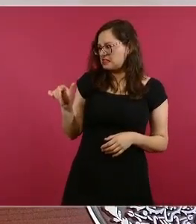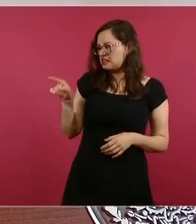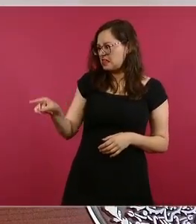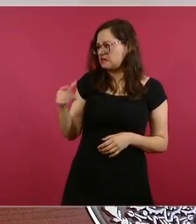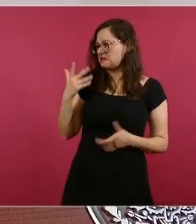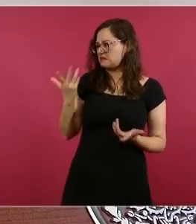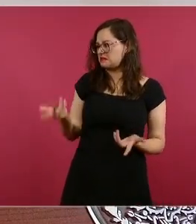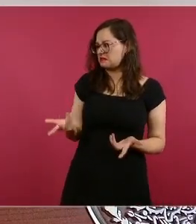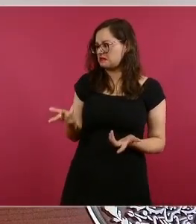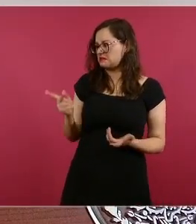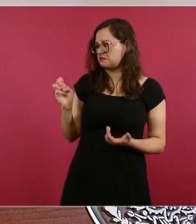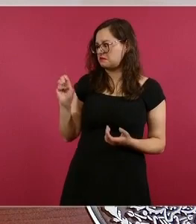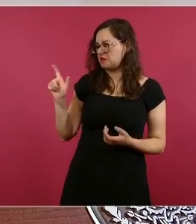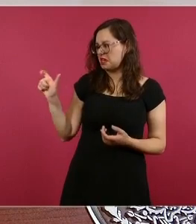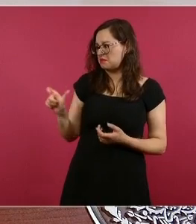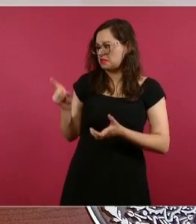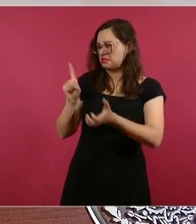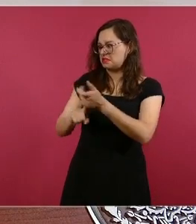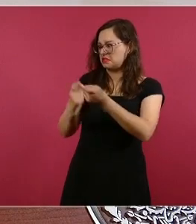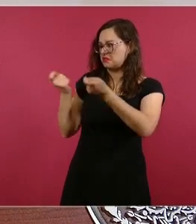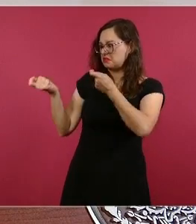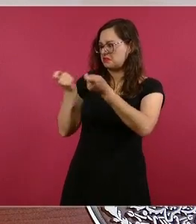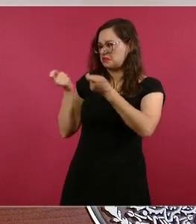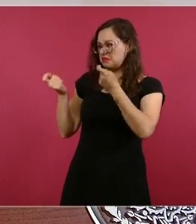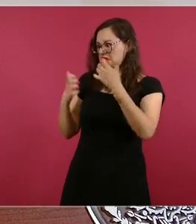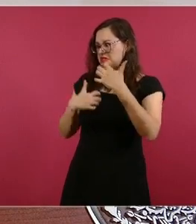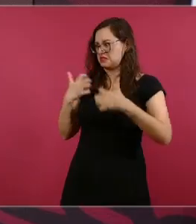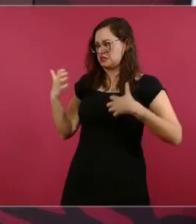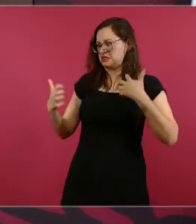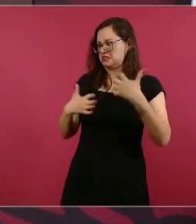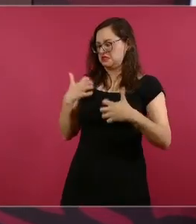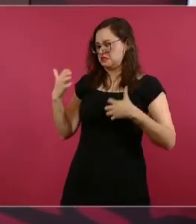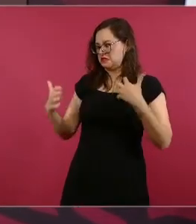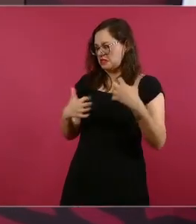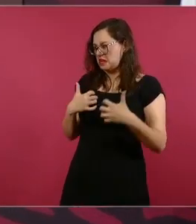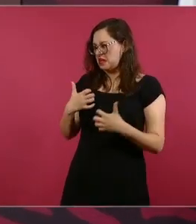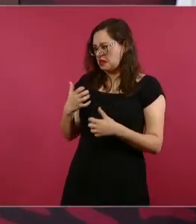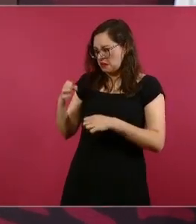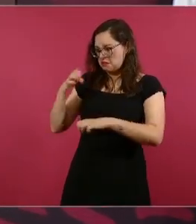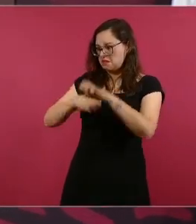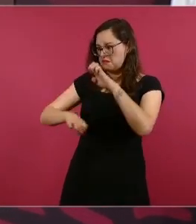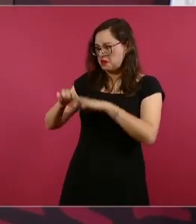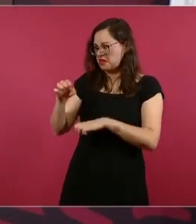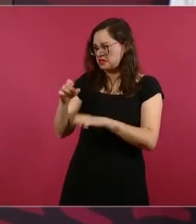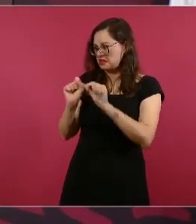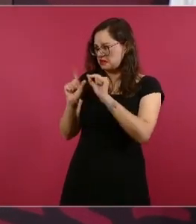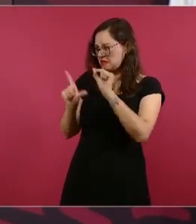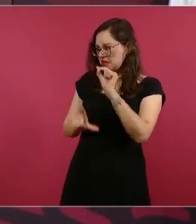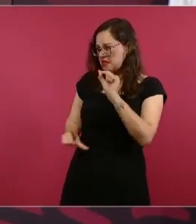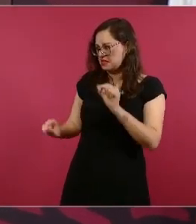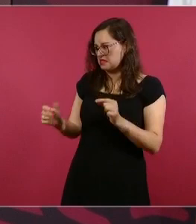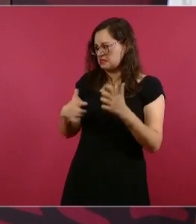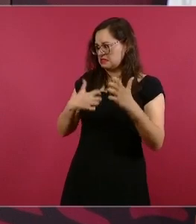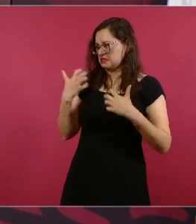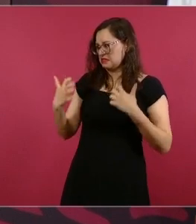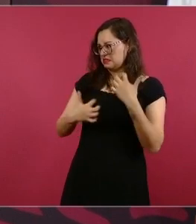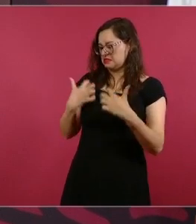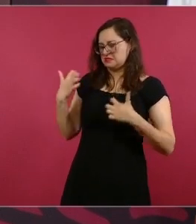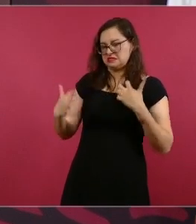en manos de Pemex, de una empresa pública.